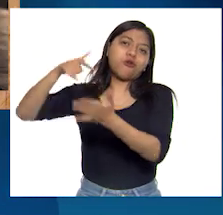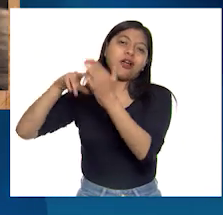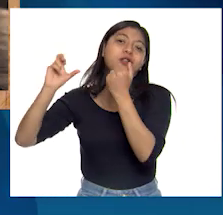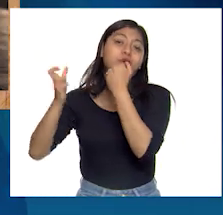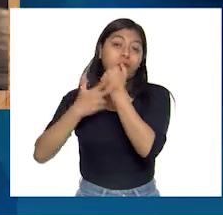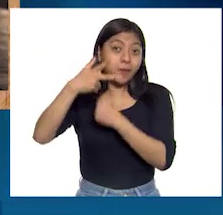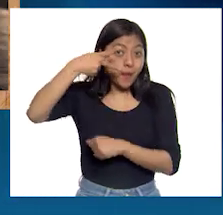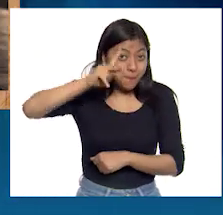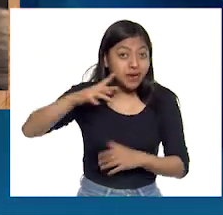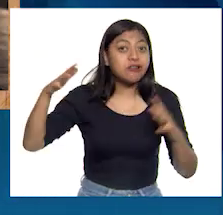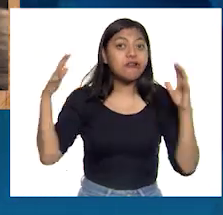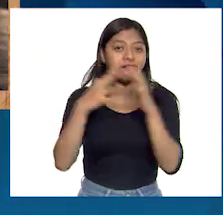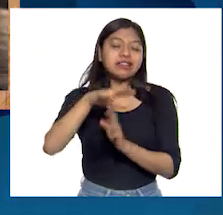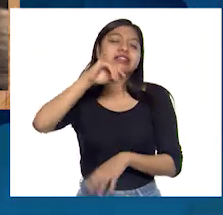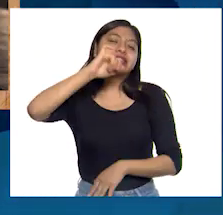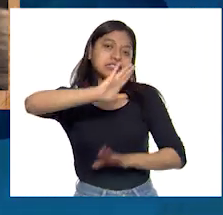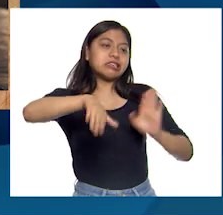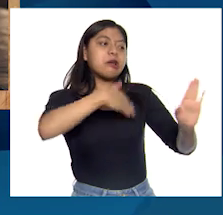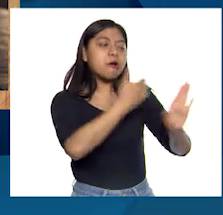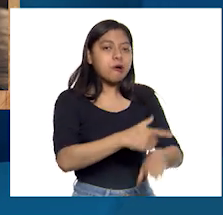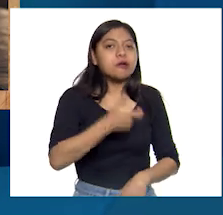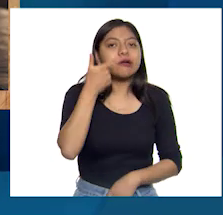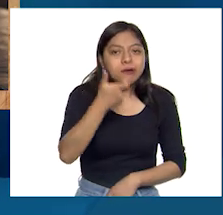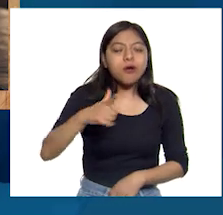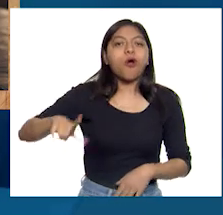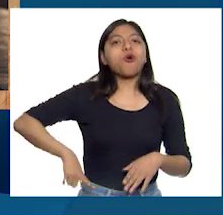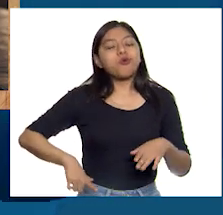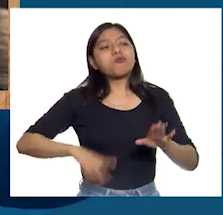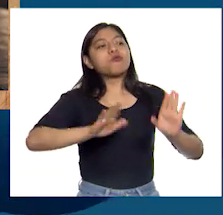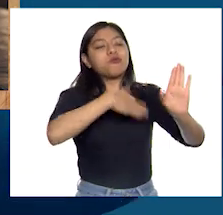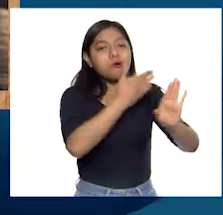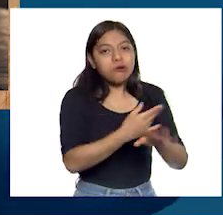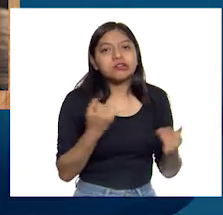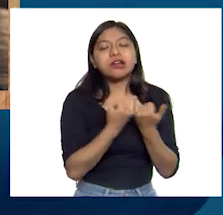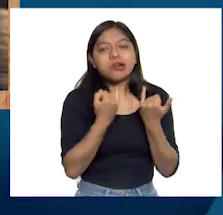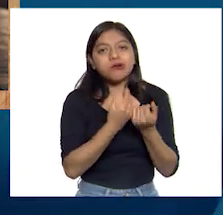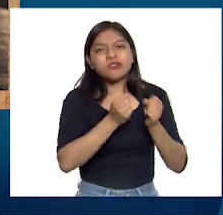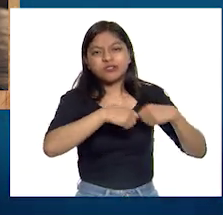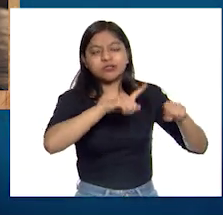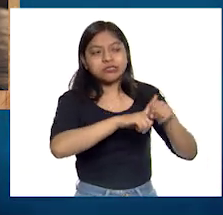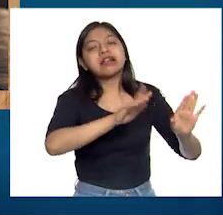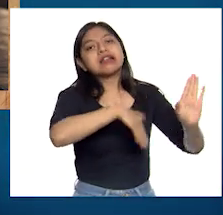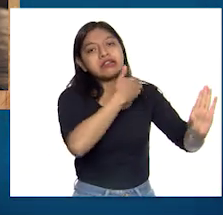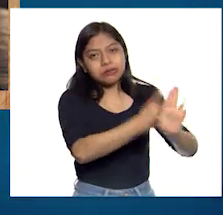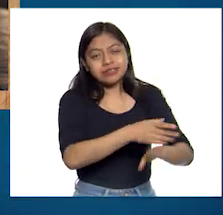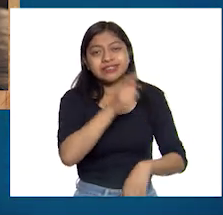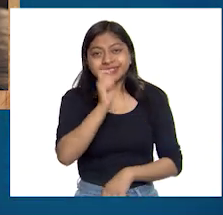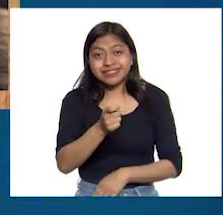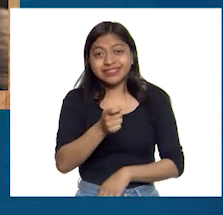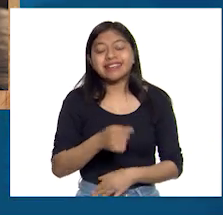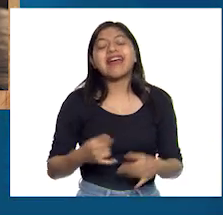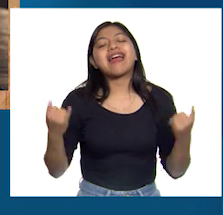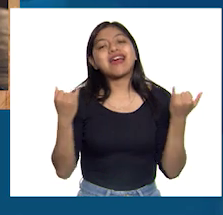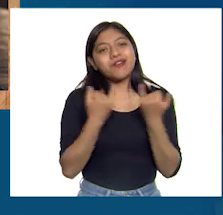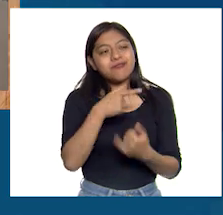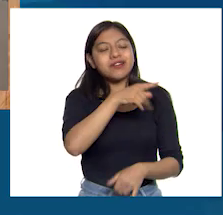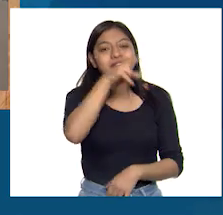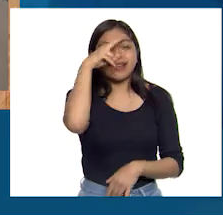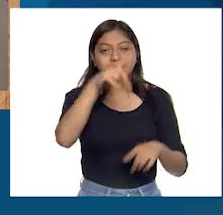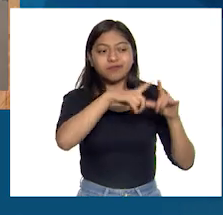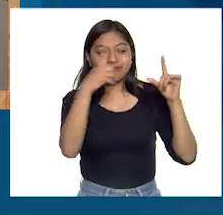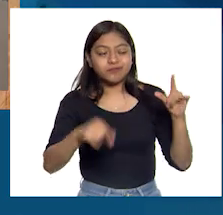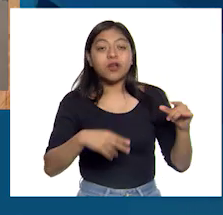este conflicto en aspectos económicos, políticos, sociales de nuestro país. Asimismo, significó una transformación para